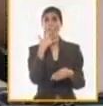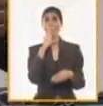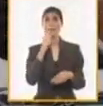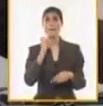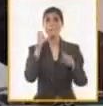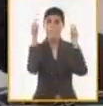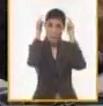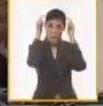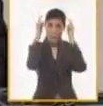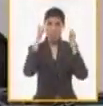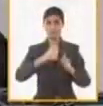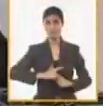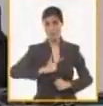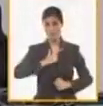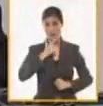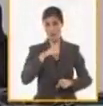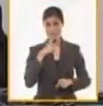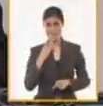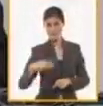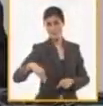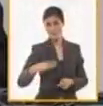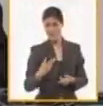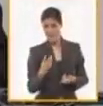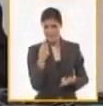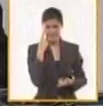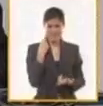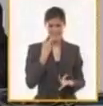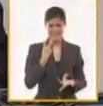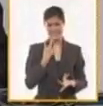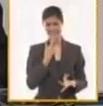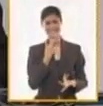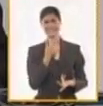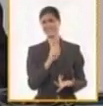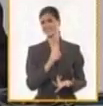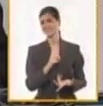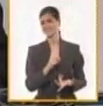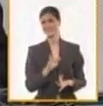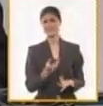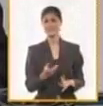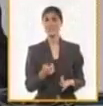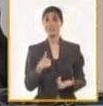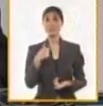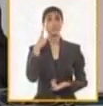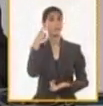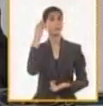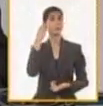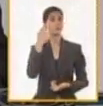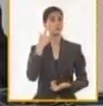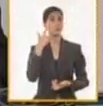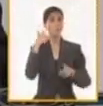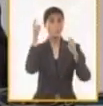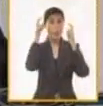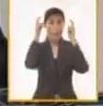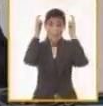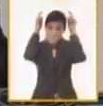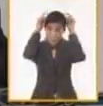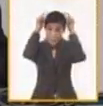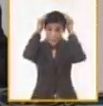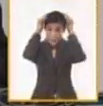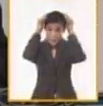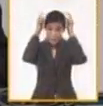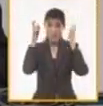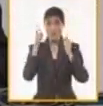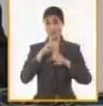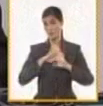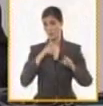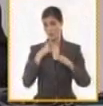fin de un papa que, a mi juicio, ha tenido un impacto muy grande en la historia de